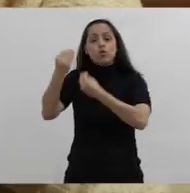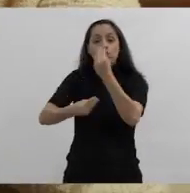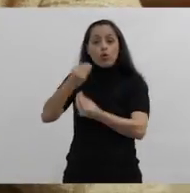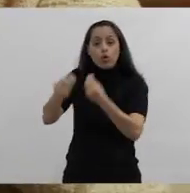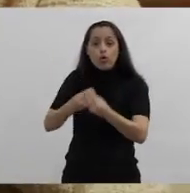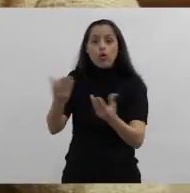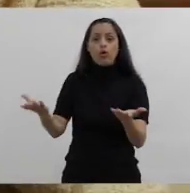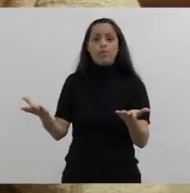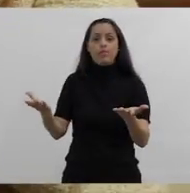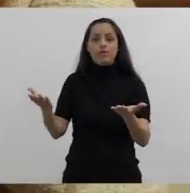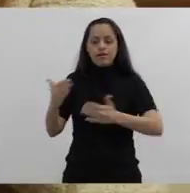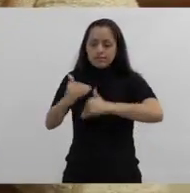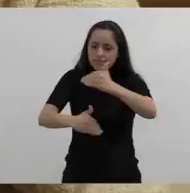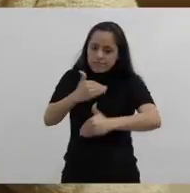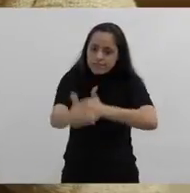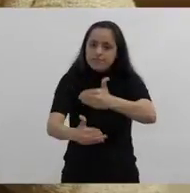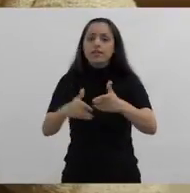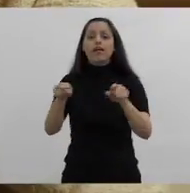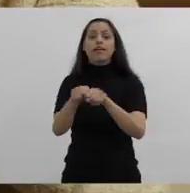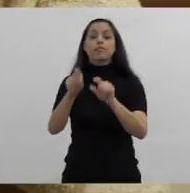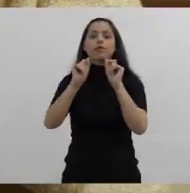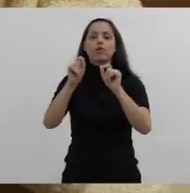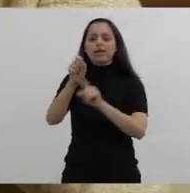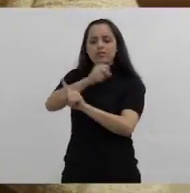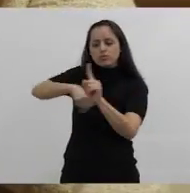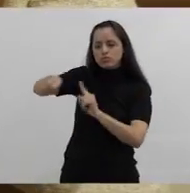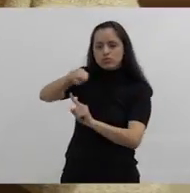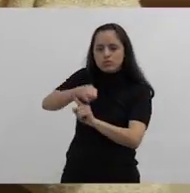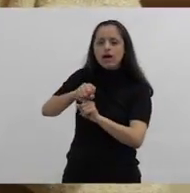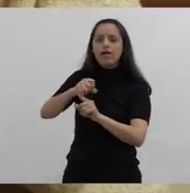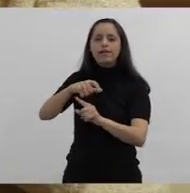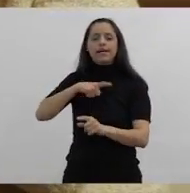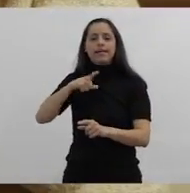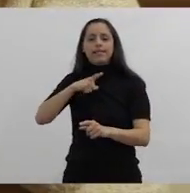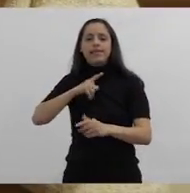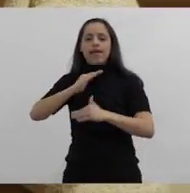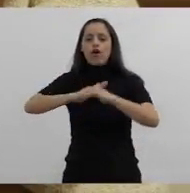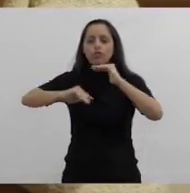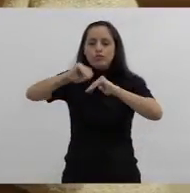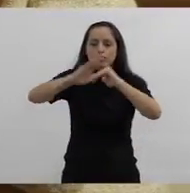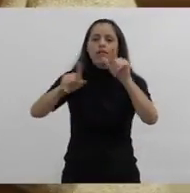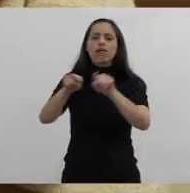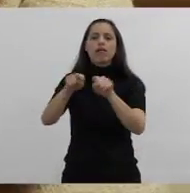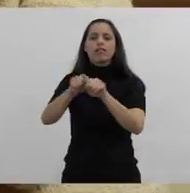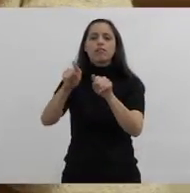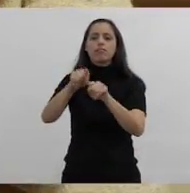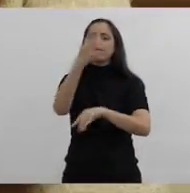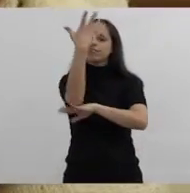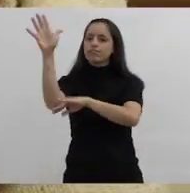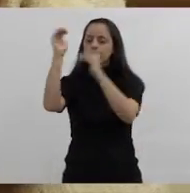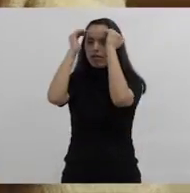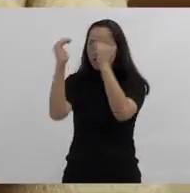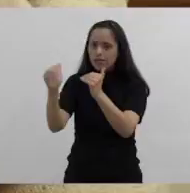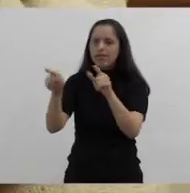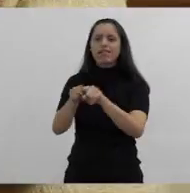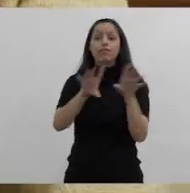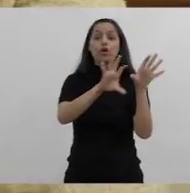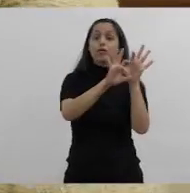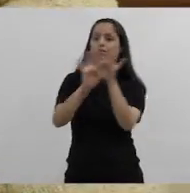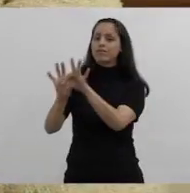paradigma pensar una escuela inclusiva, pararnos en el paradigma sociocrítico, constructivo,